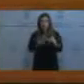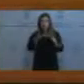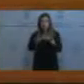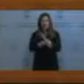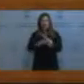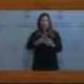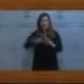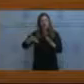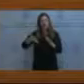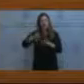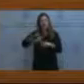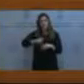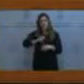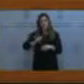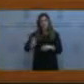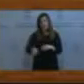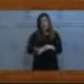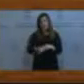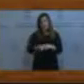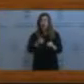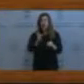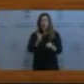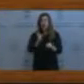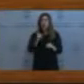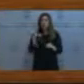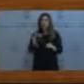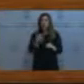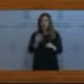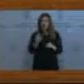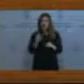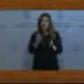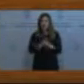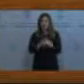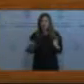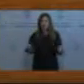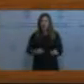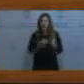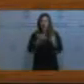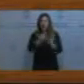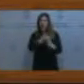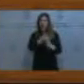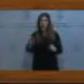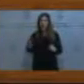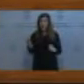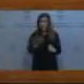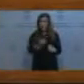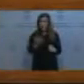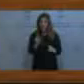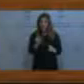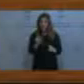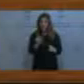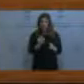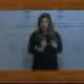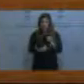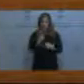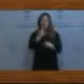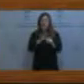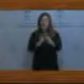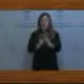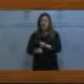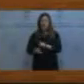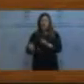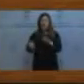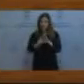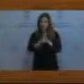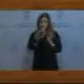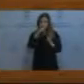y variada. Simplemente es una acción efectiva de ciertas modificaciones legales a